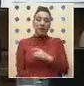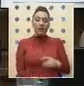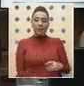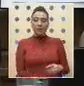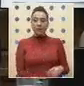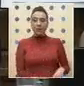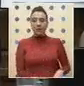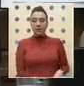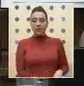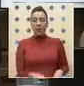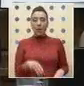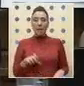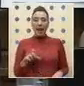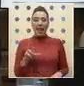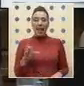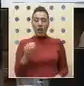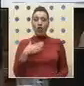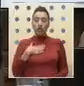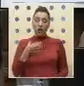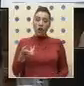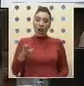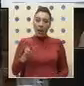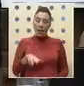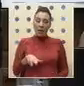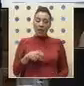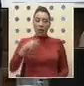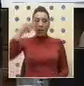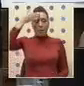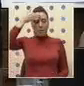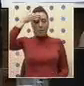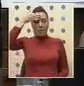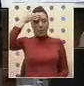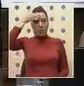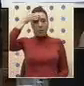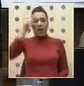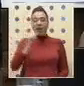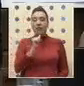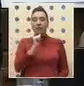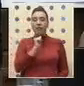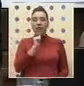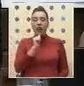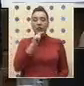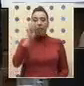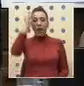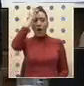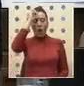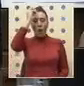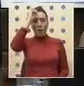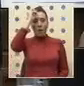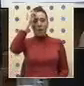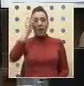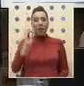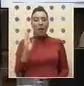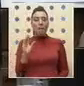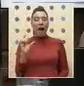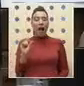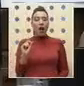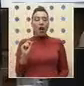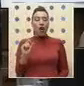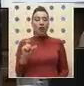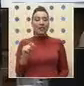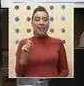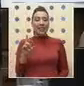el diputado Melero, lo quiero reiterar. Nos preocupa la falta de opinión del Banco Central